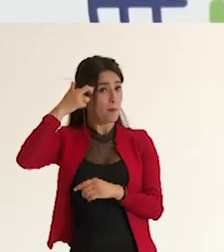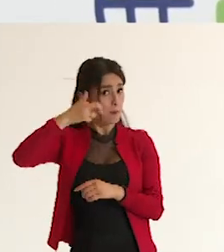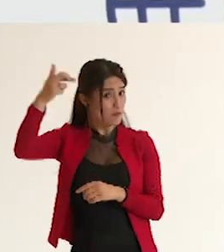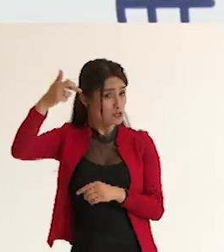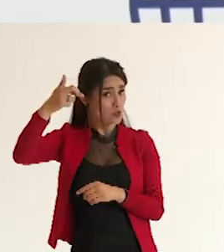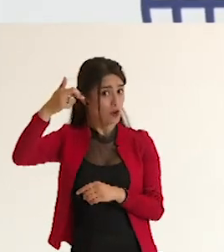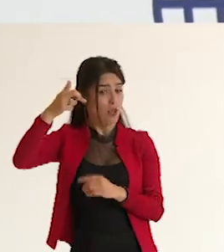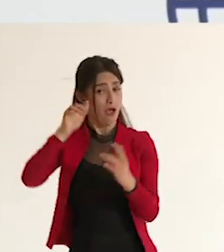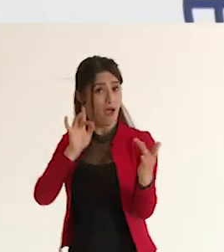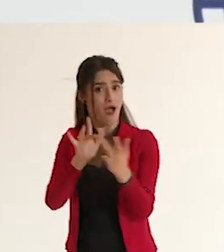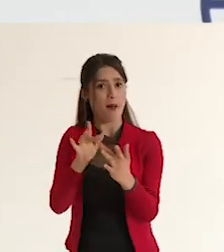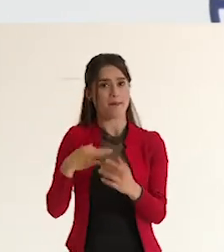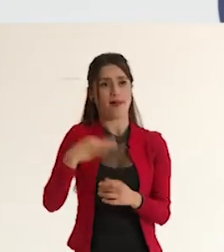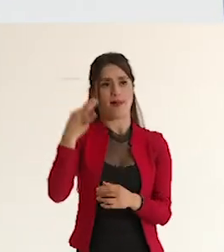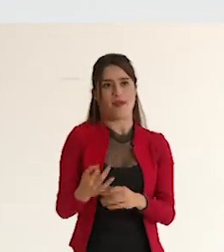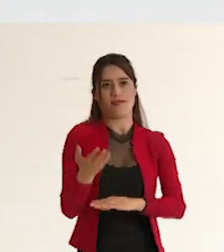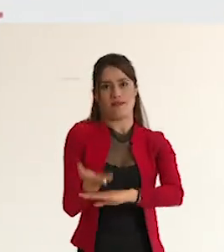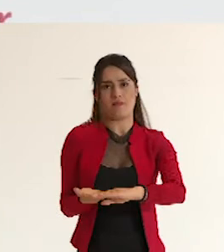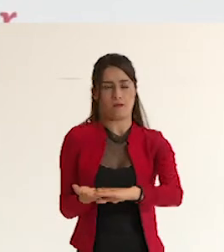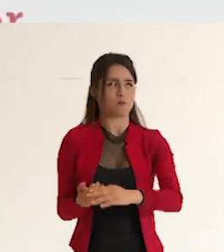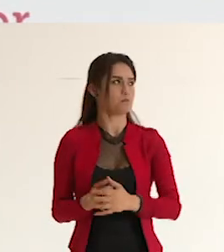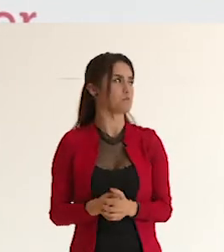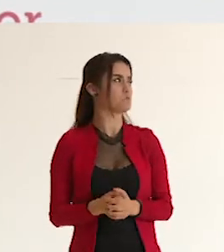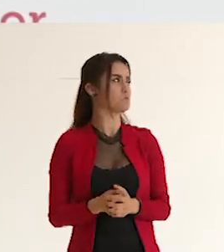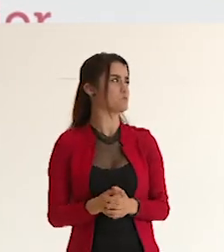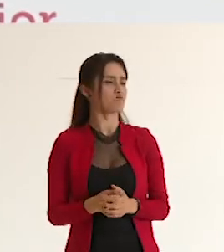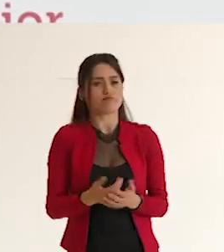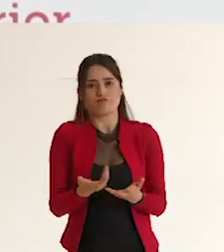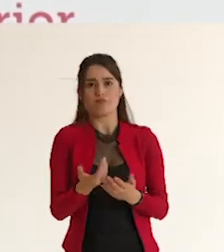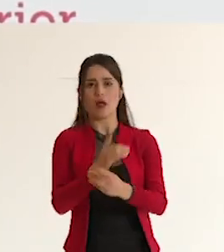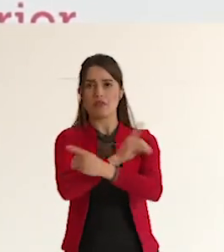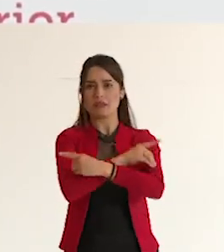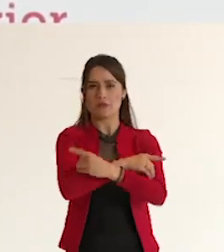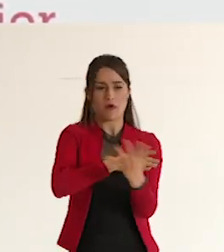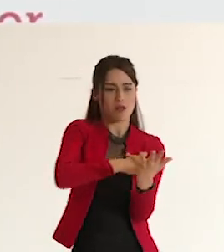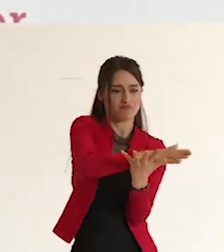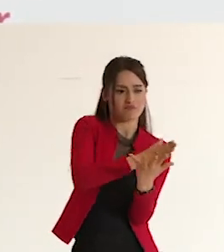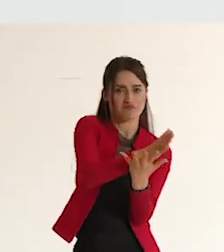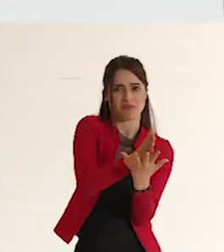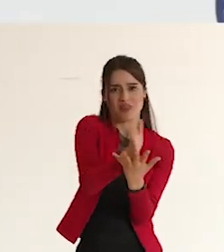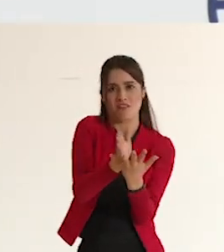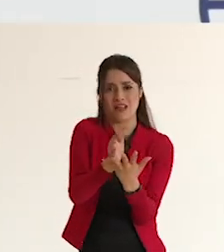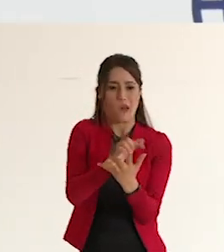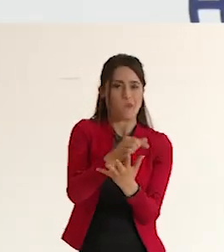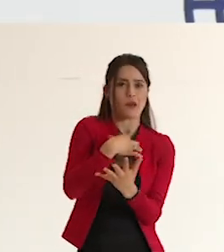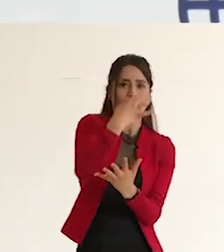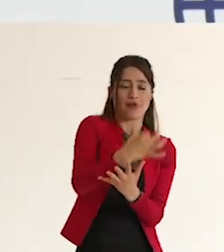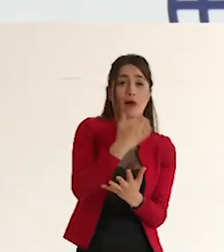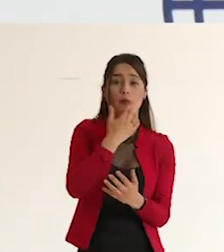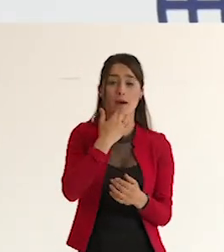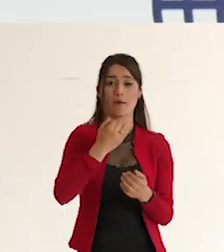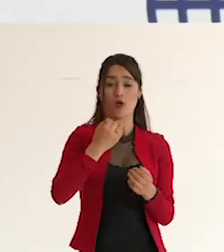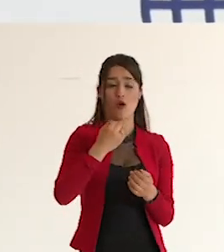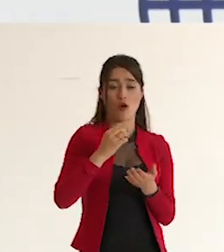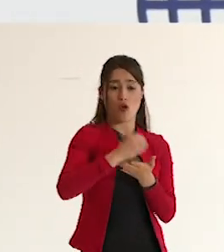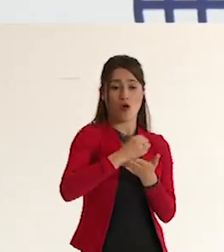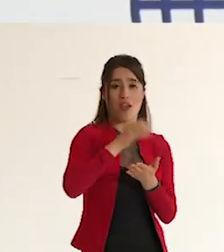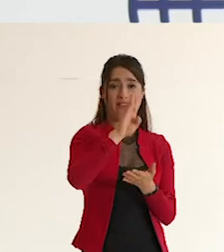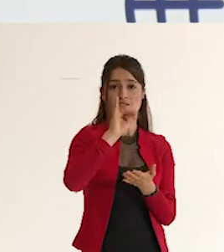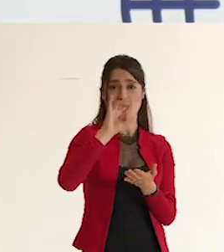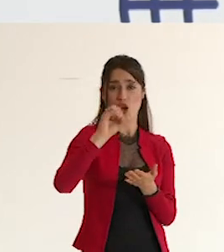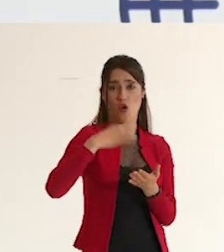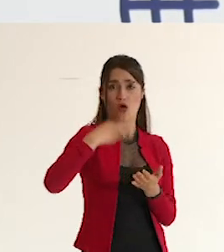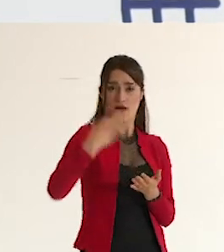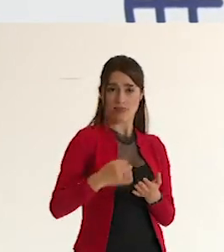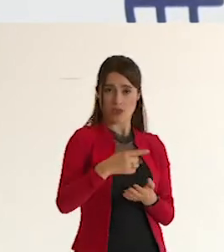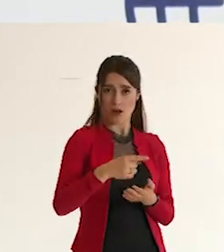decir y los problemas que provienen de las distintas disciplinas y que genera disciplinas distintas o sea la bioética por ejemplo no es simplemente la aplicación